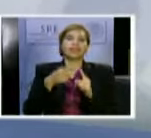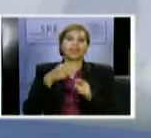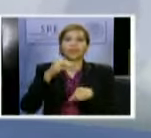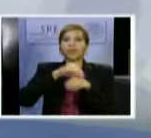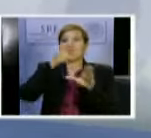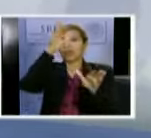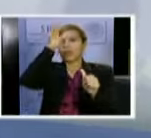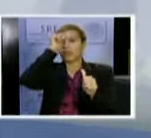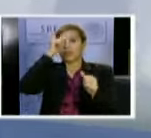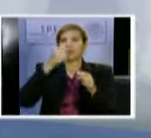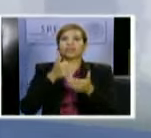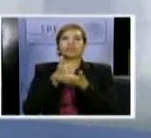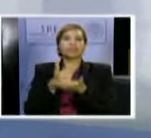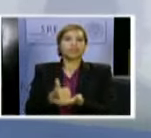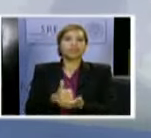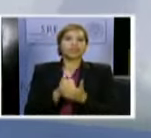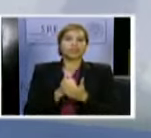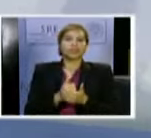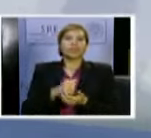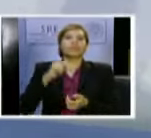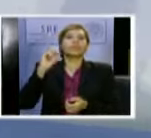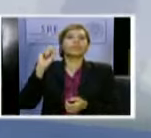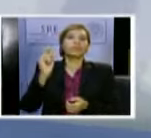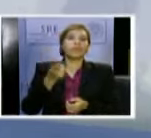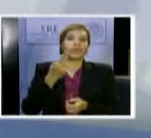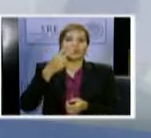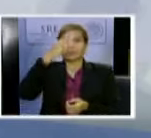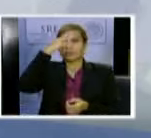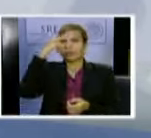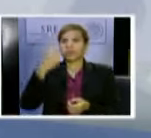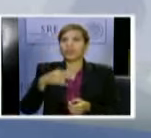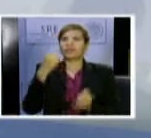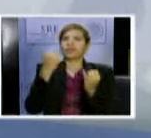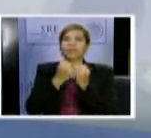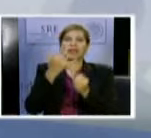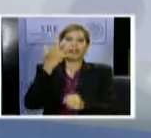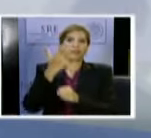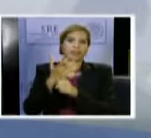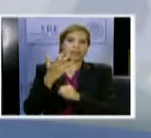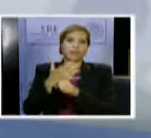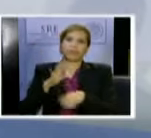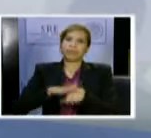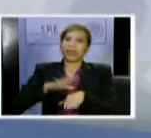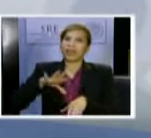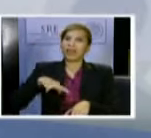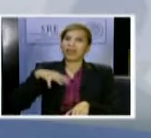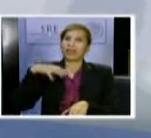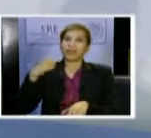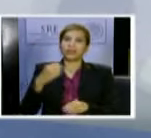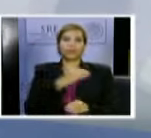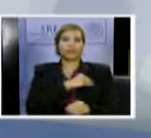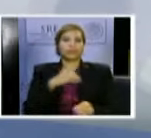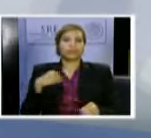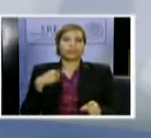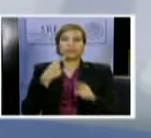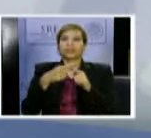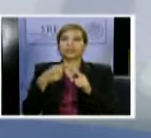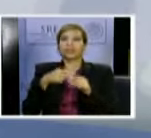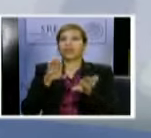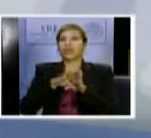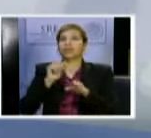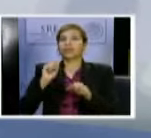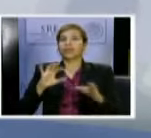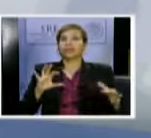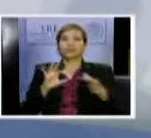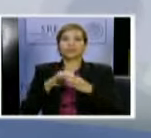formales de colaboración entre universidades mexicanas y estadounidenses. Con gran esfuerzo y el compromiso de diversos actores entre